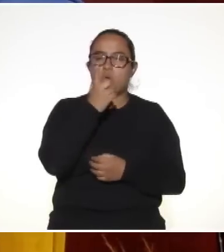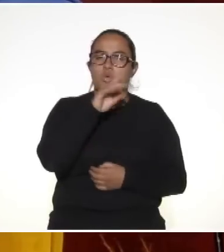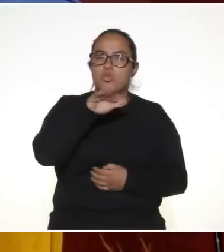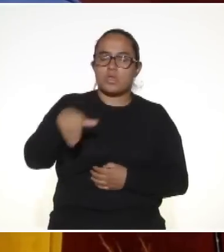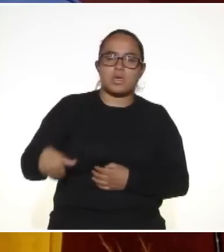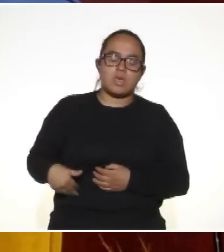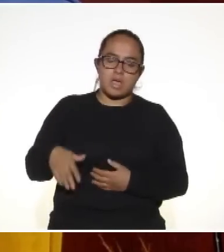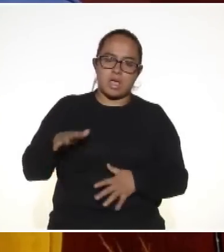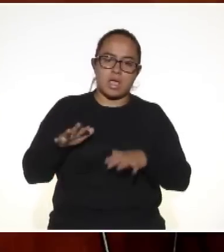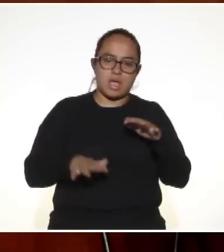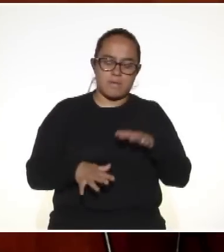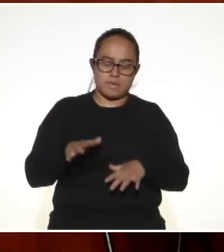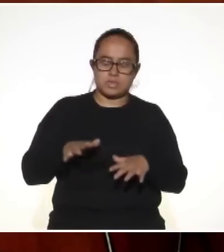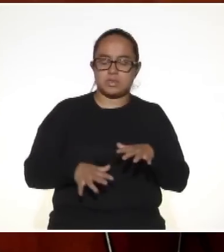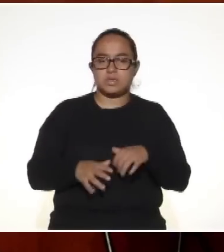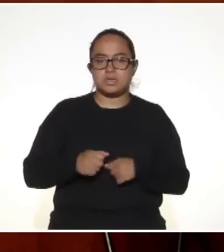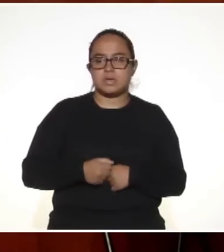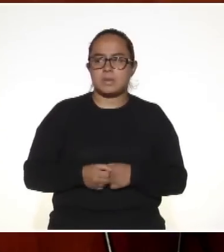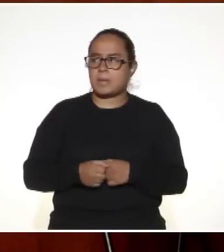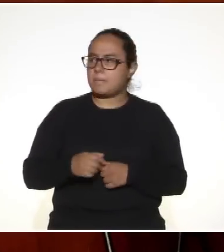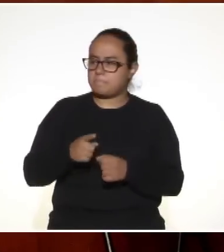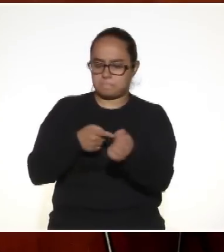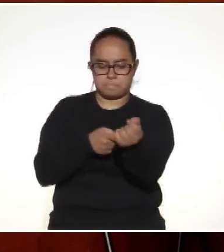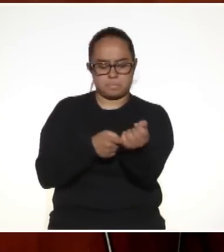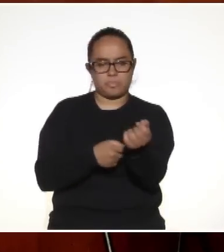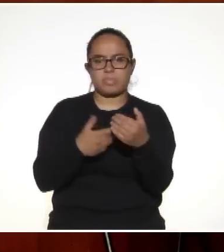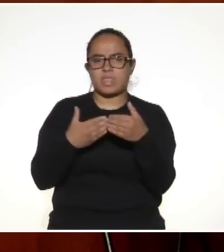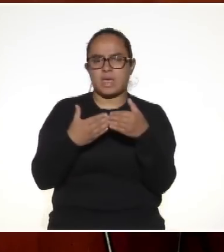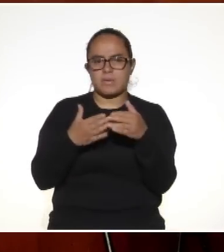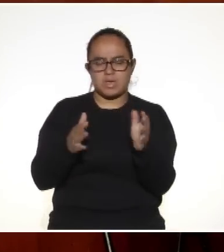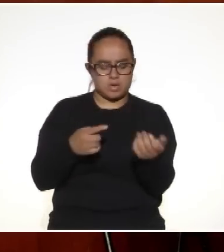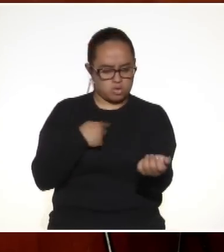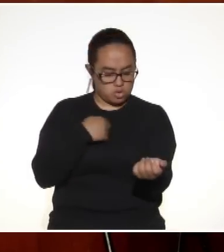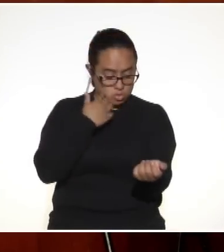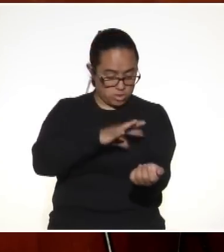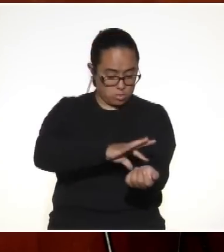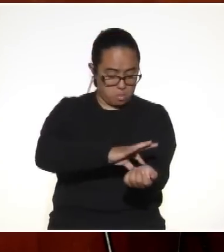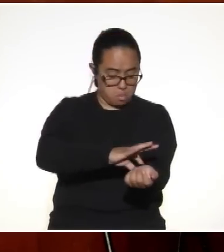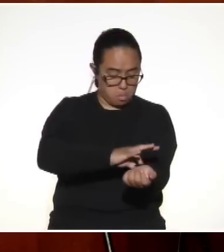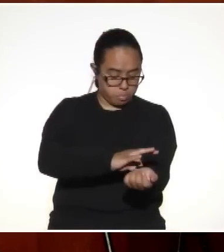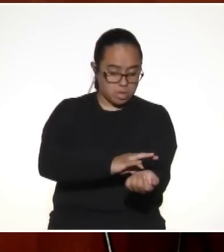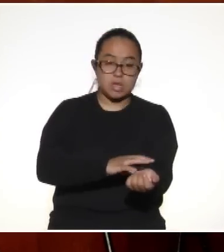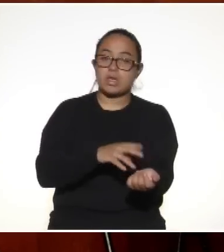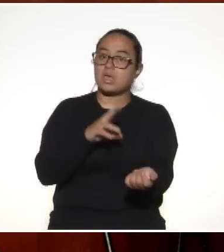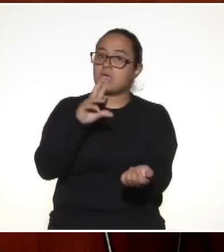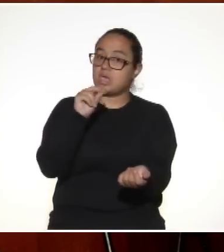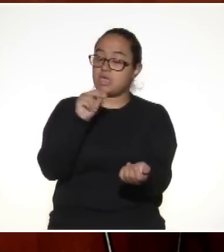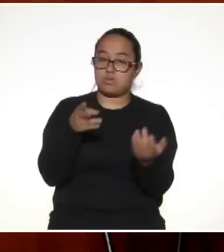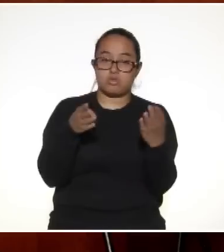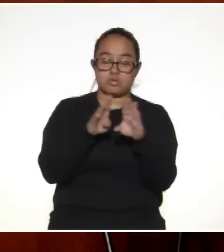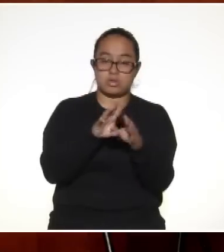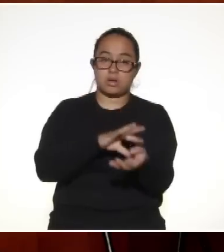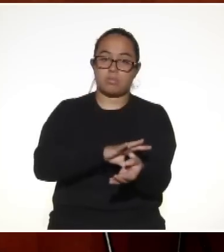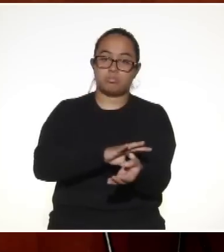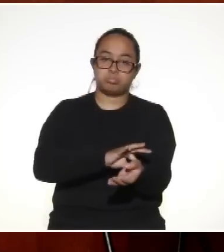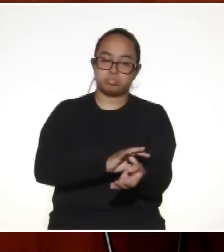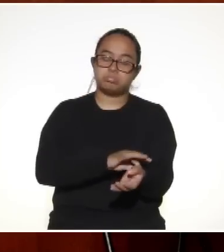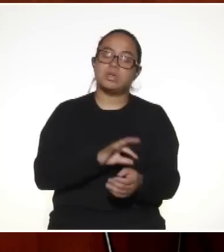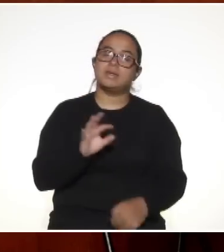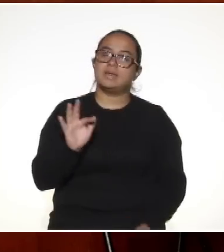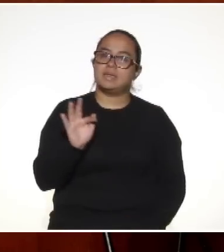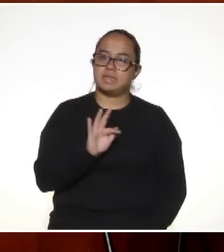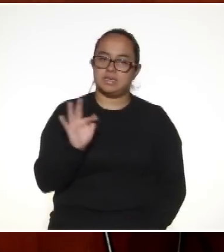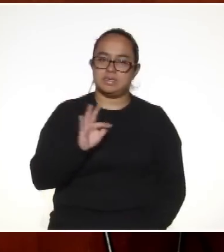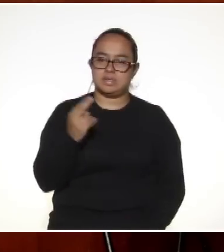se afronten los bordes, es decir, que queda la herida abierta, que tú intentas cerrarla y no se queda así, es muy probable